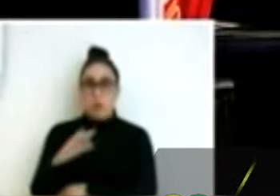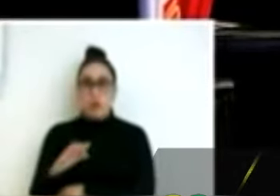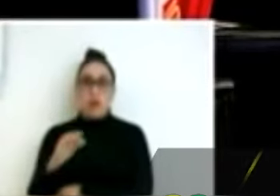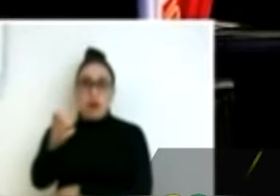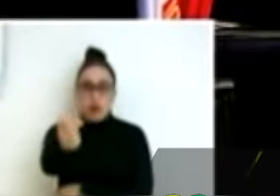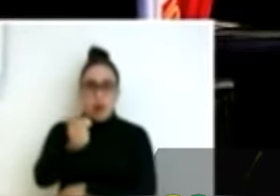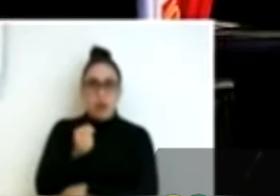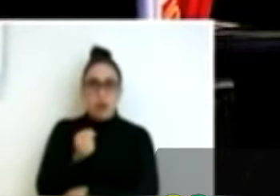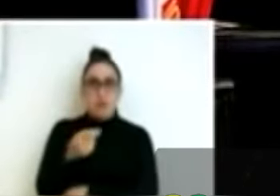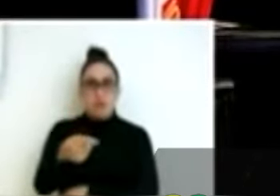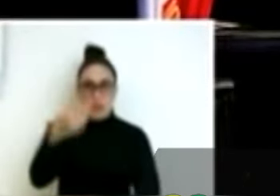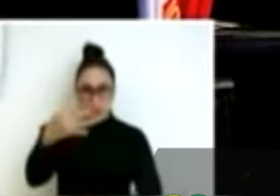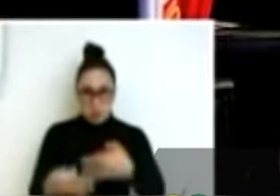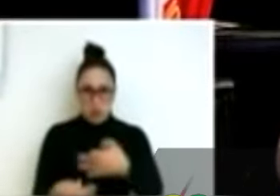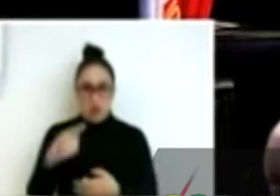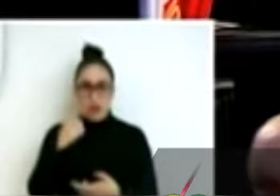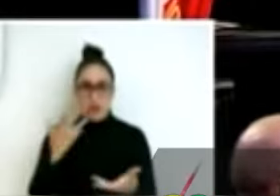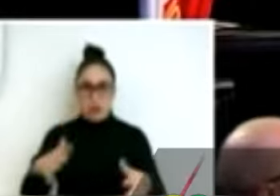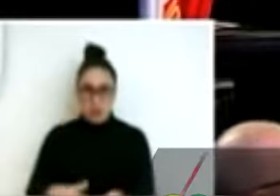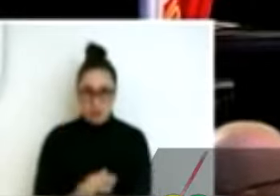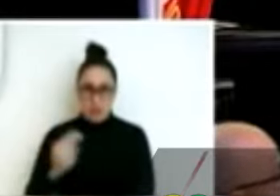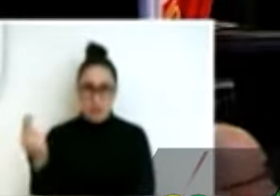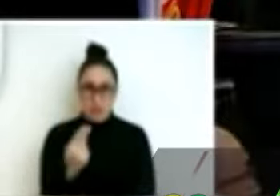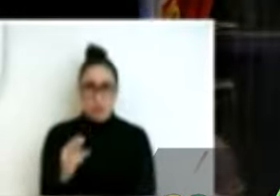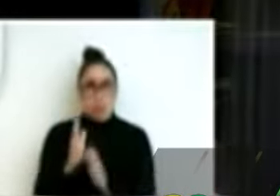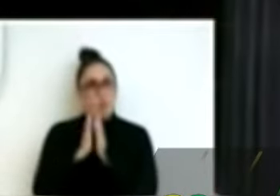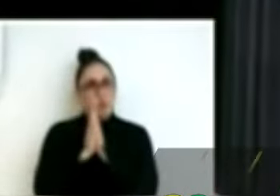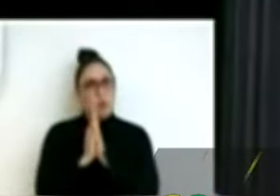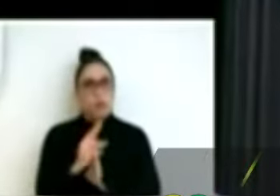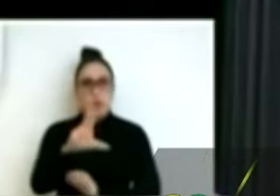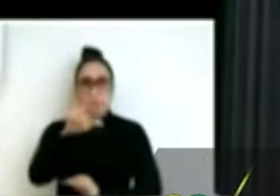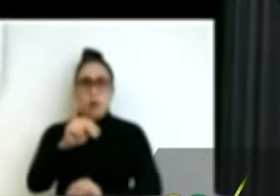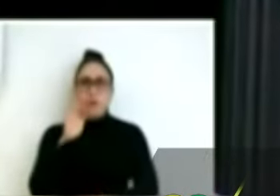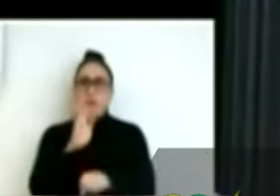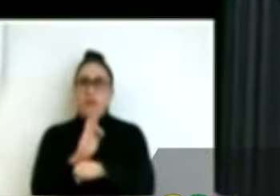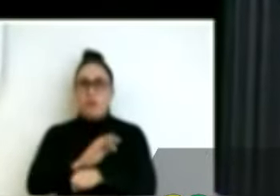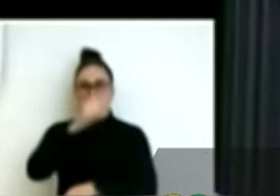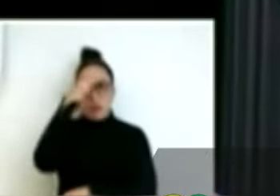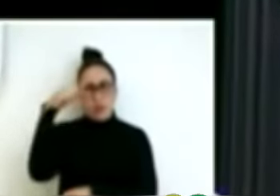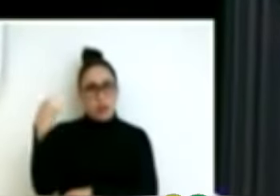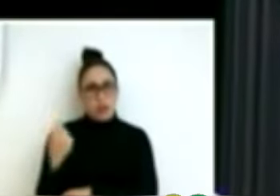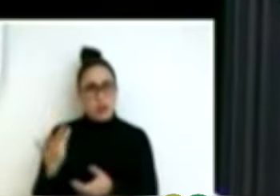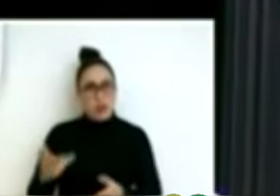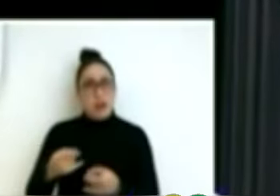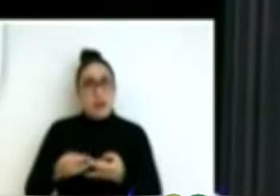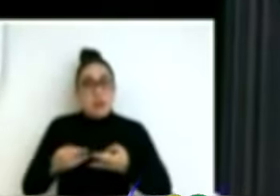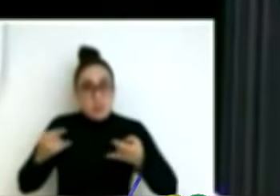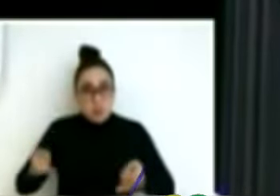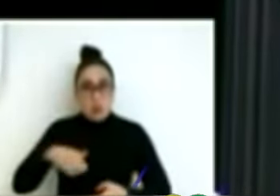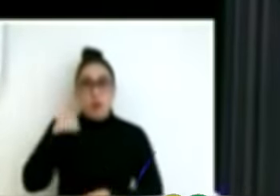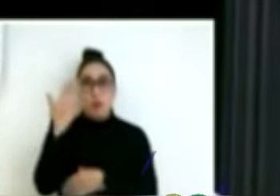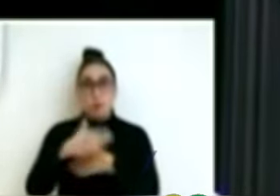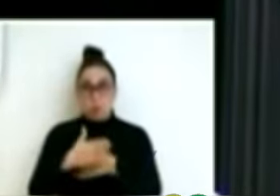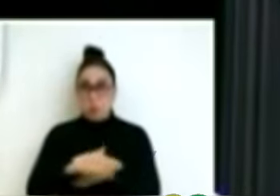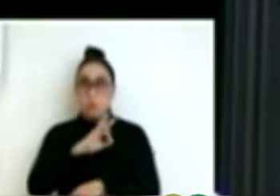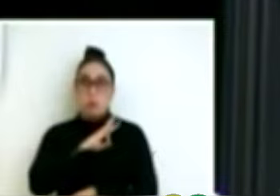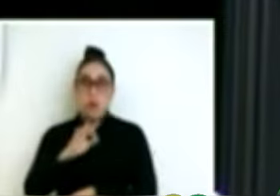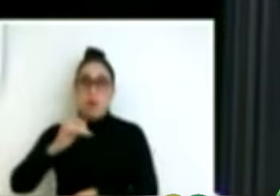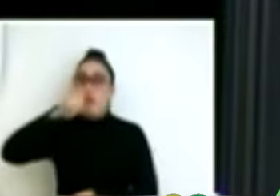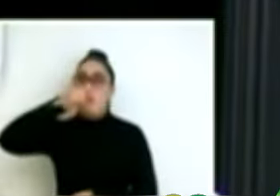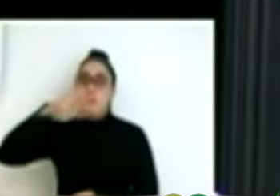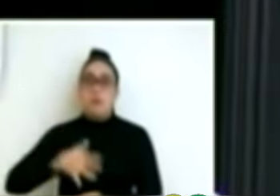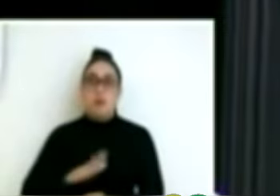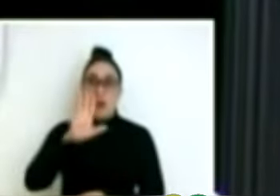Poder Judicial. No lo permitamos, compañeros. La historia nos lo va a reclamar, la